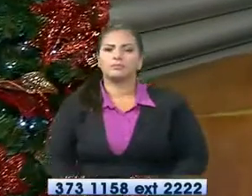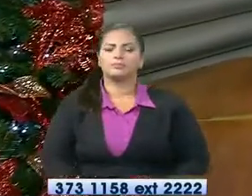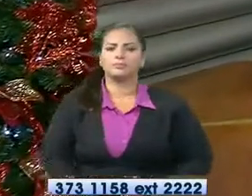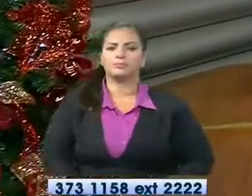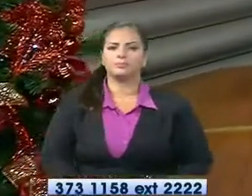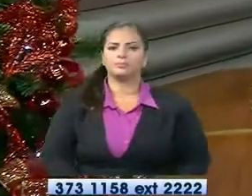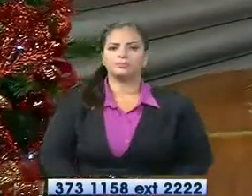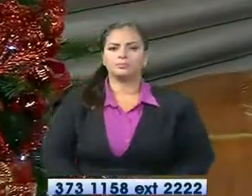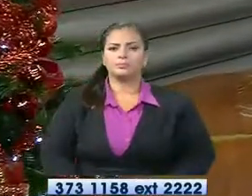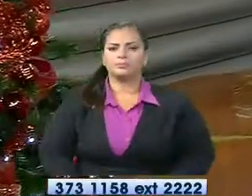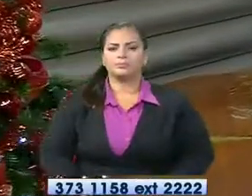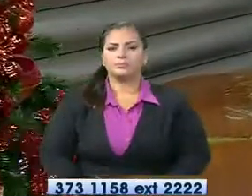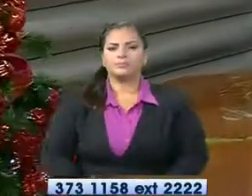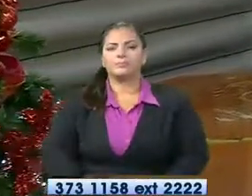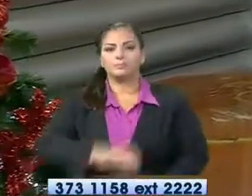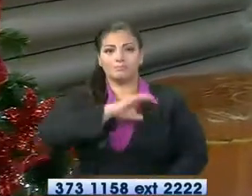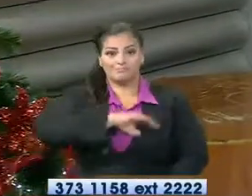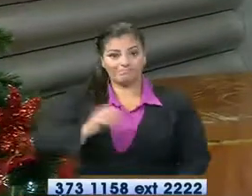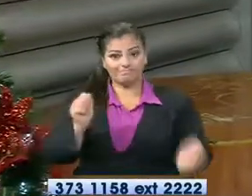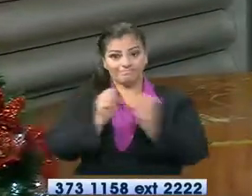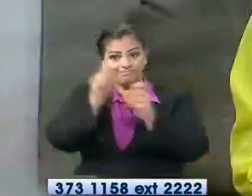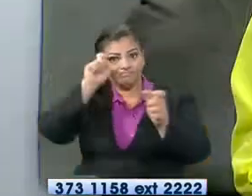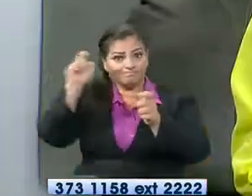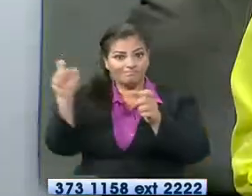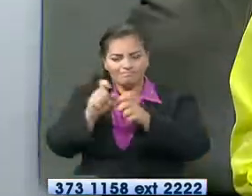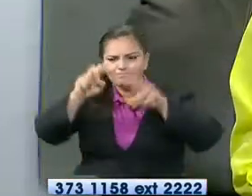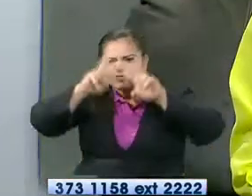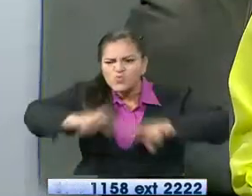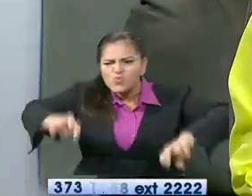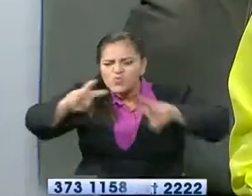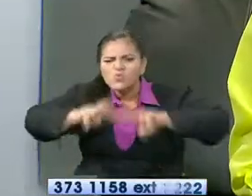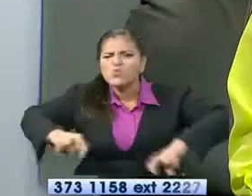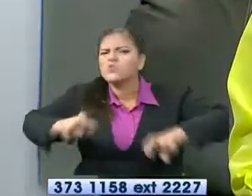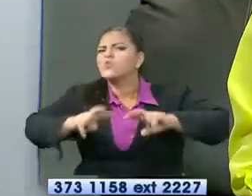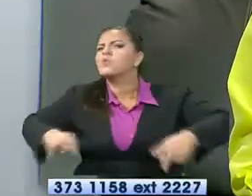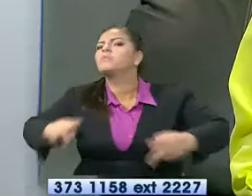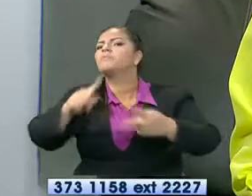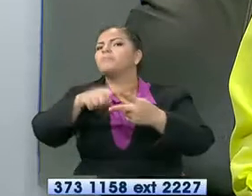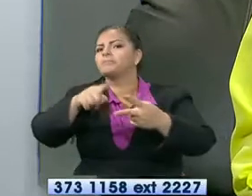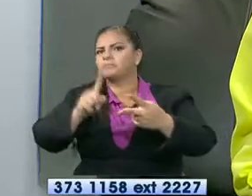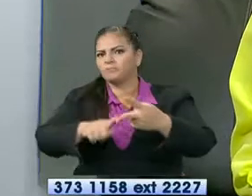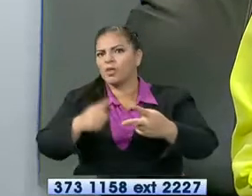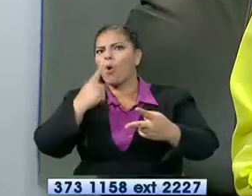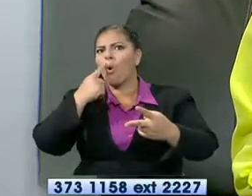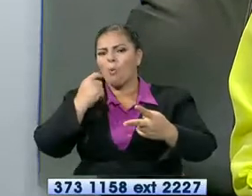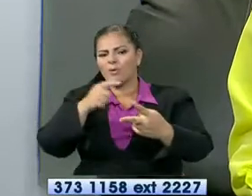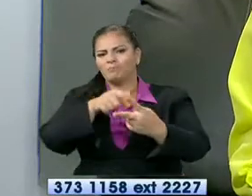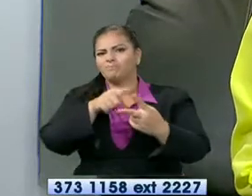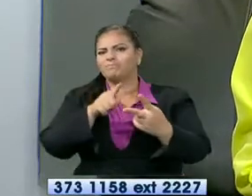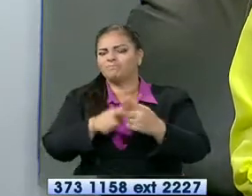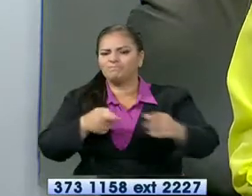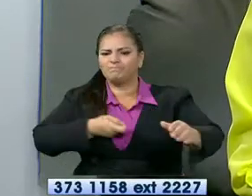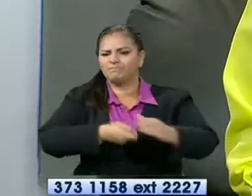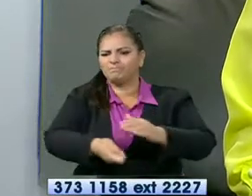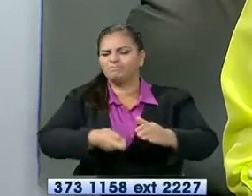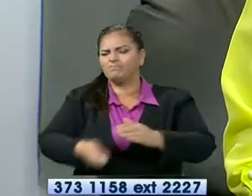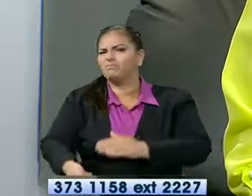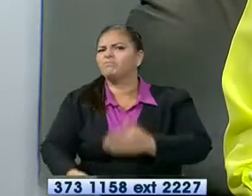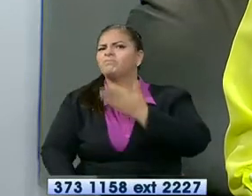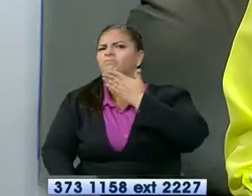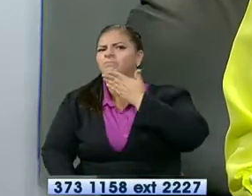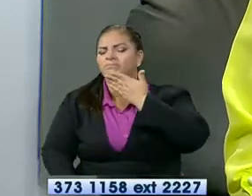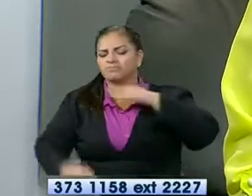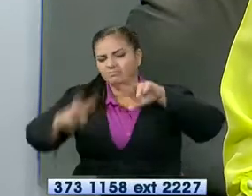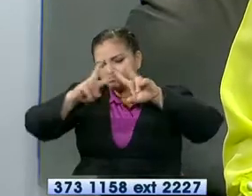La policía y fiscalía investigan los móviles de dos asesinatos cometidos en la isla Trinitaria al sur de Guayaquil. Están ya tras